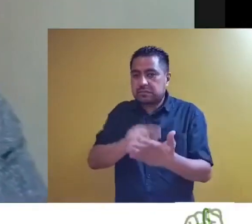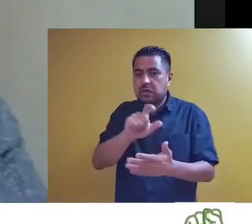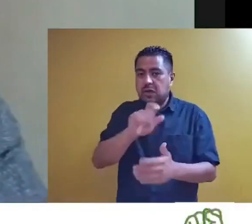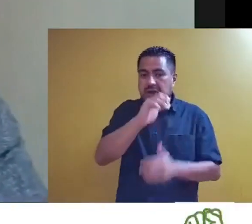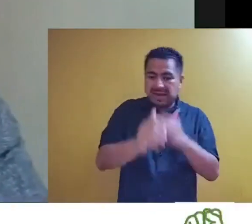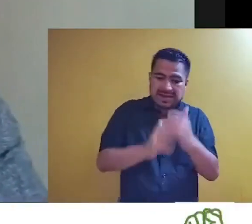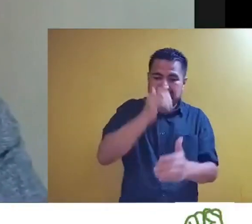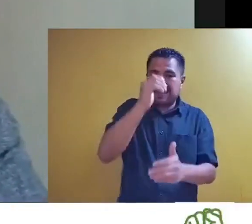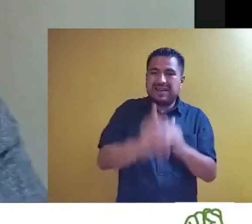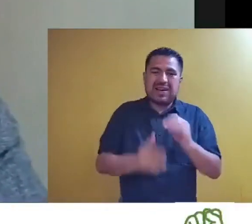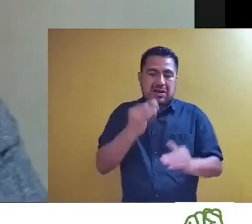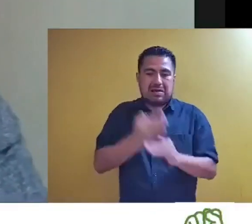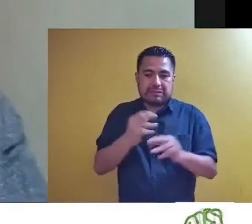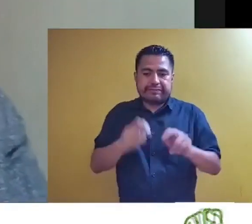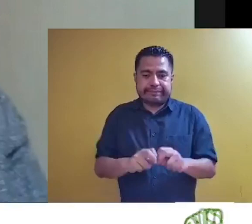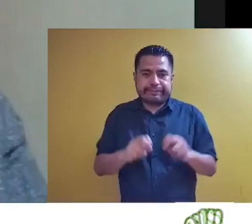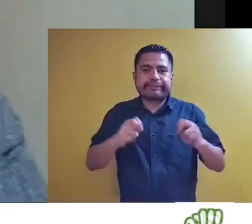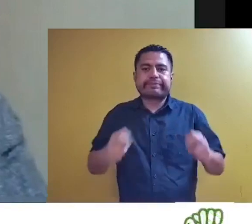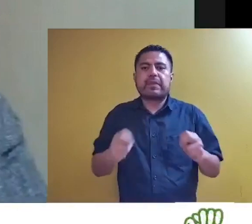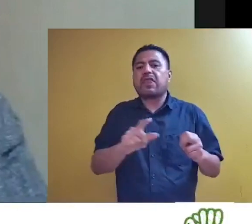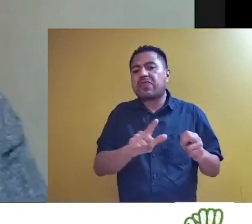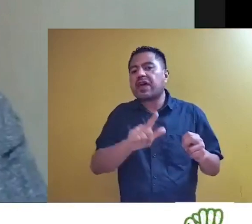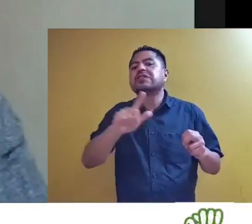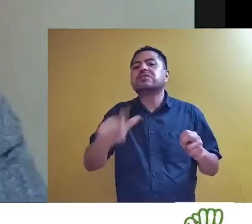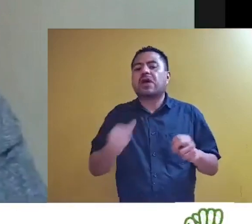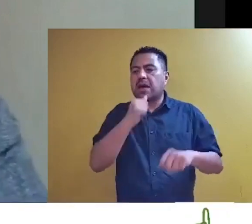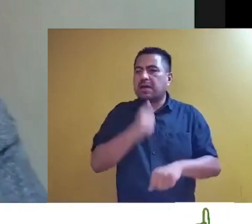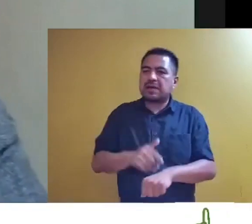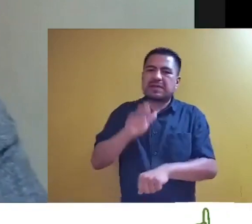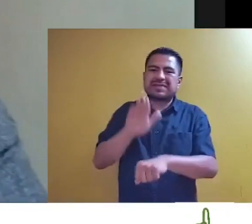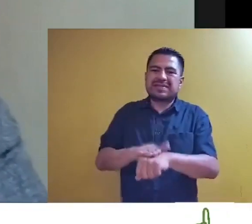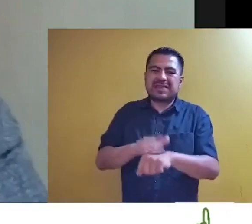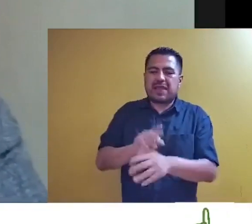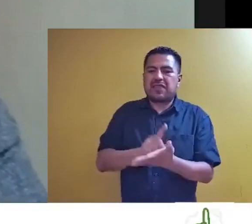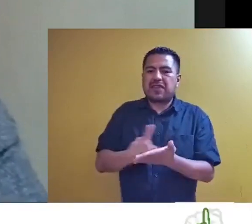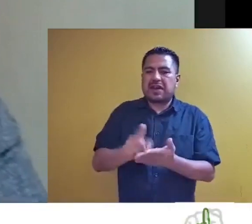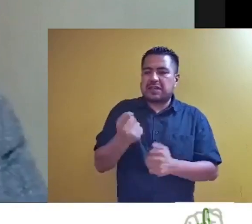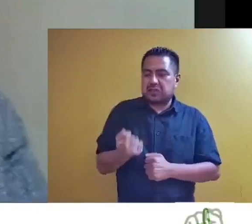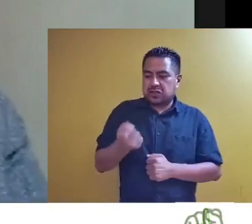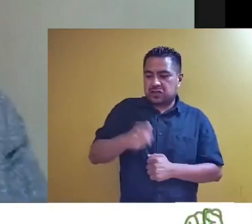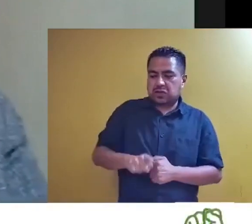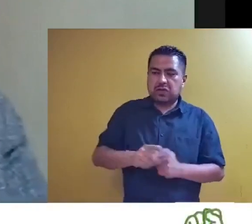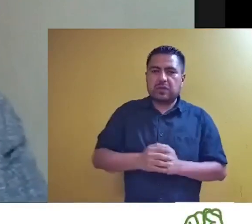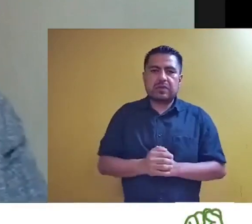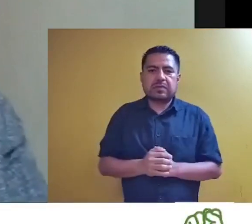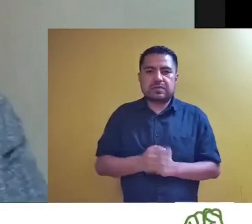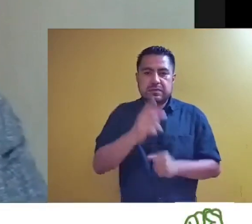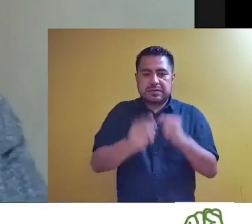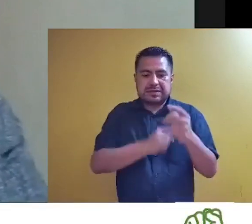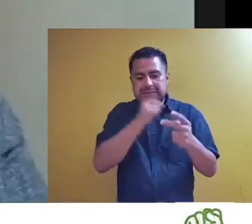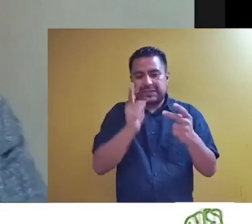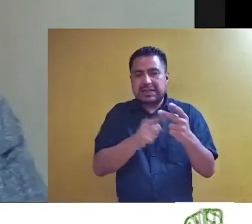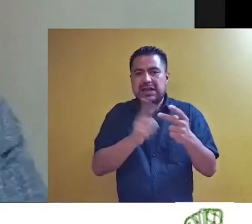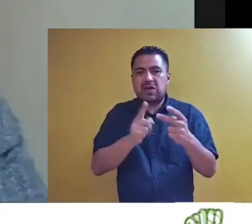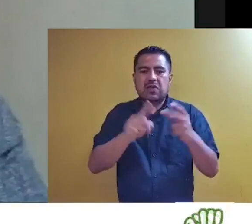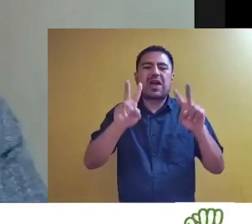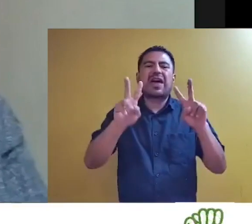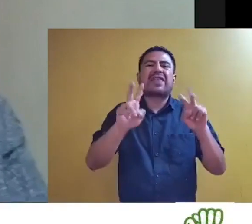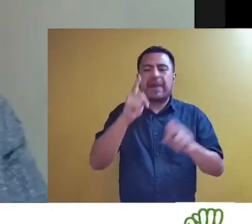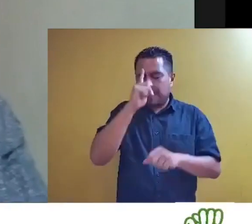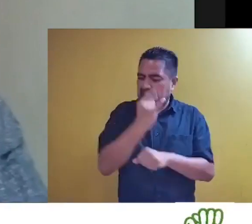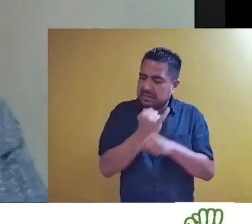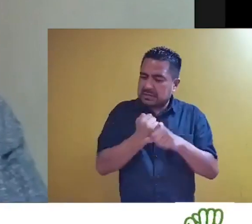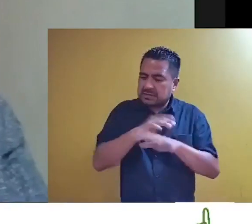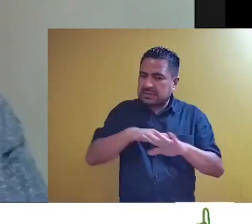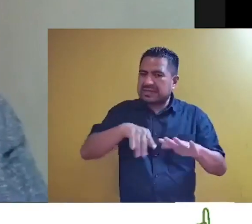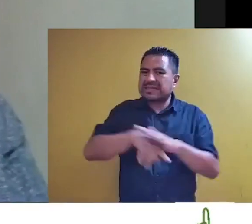conclusión de la presente sesión y en consecuencia notificarlo como en derecho corresponda. El segundo asunto listado para analizar